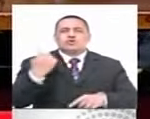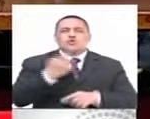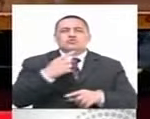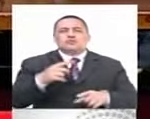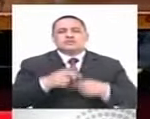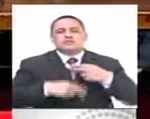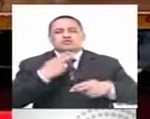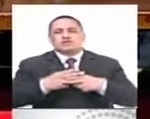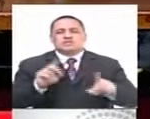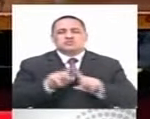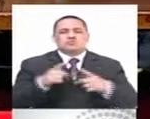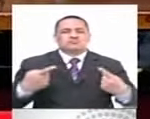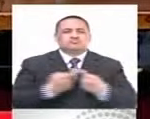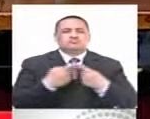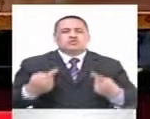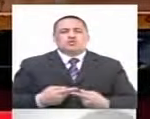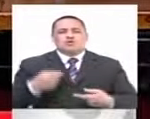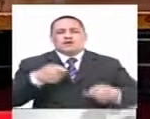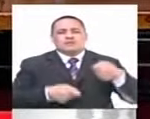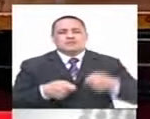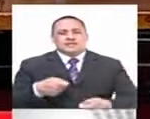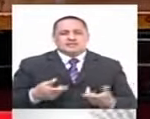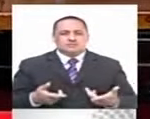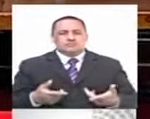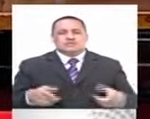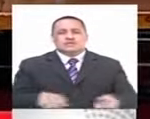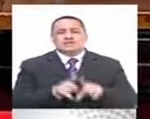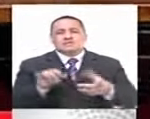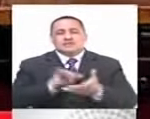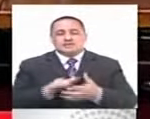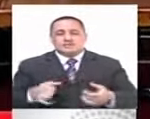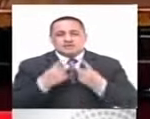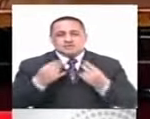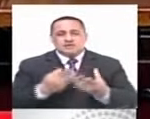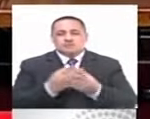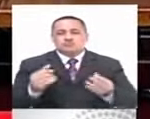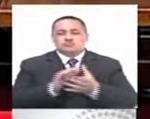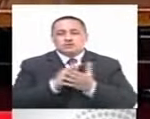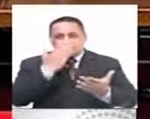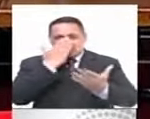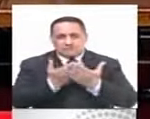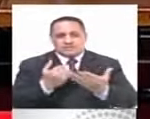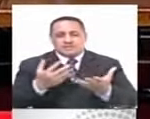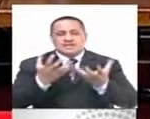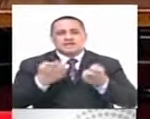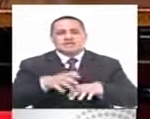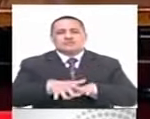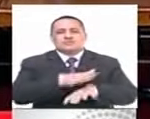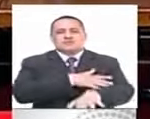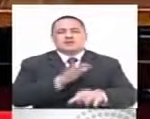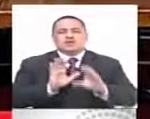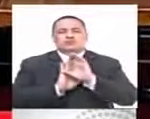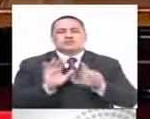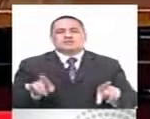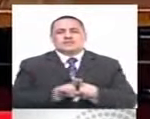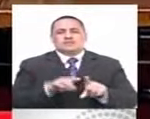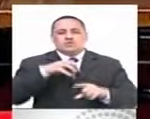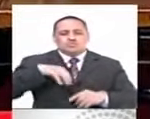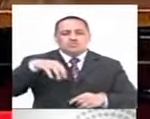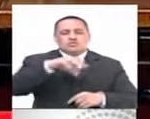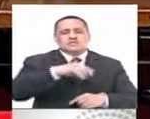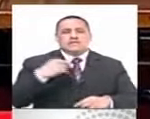es incompatible con el capitalismo, y los colegas del Frente quieren una asamblea constituyente